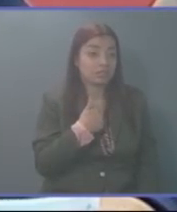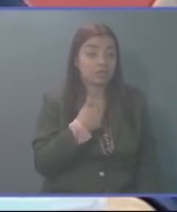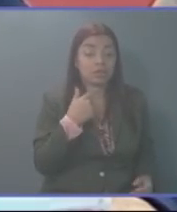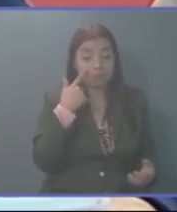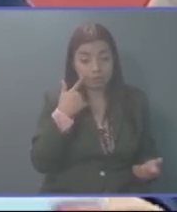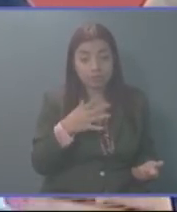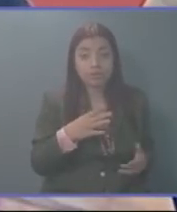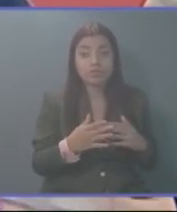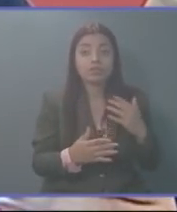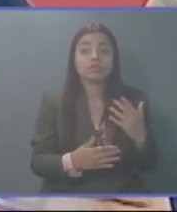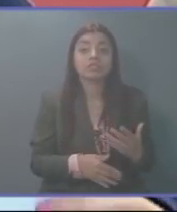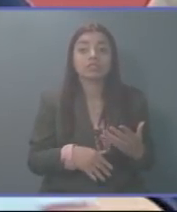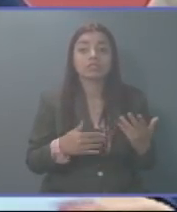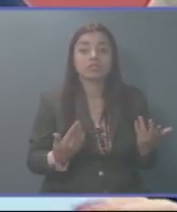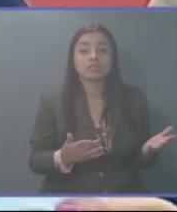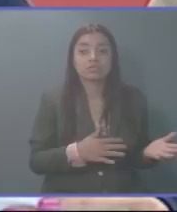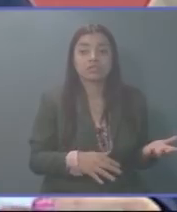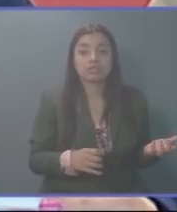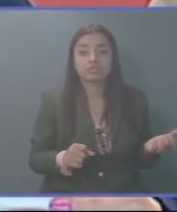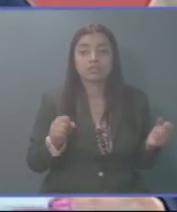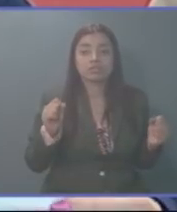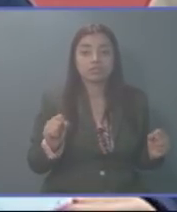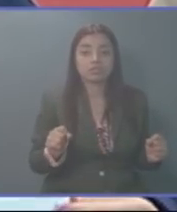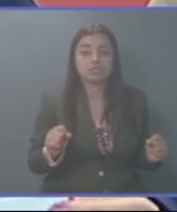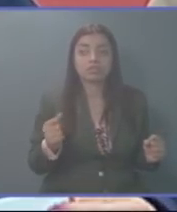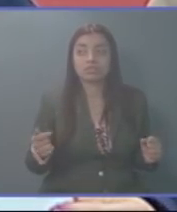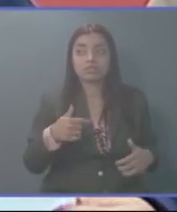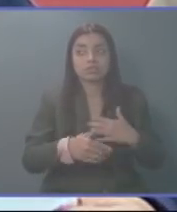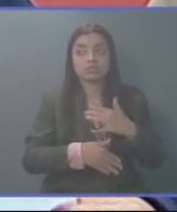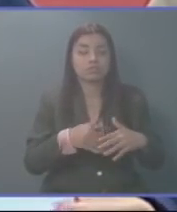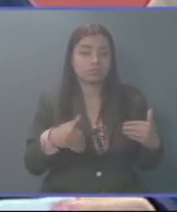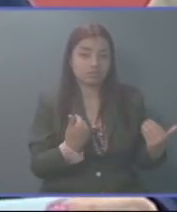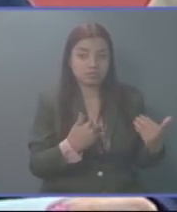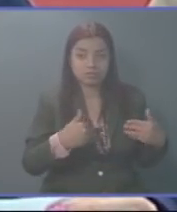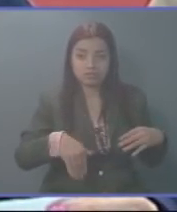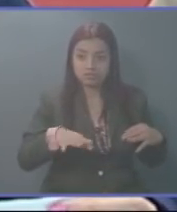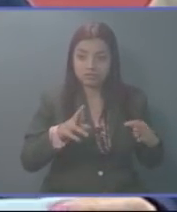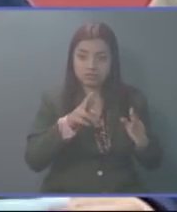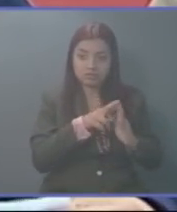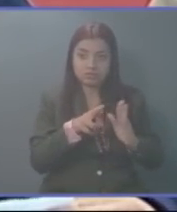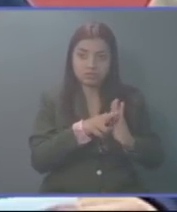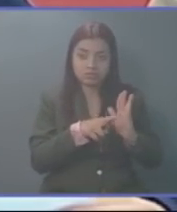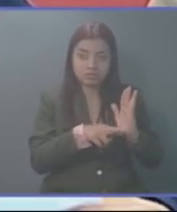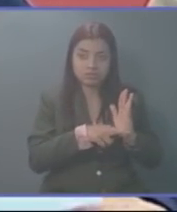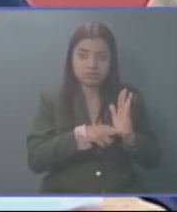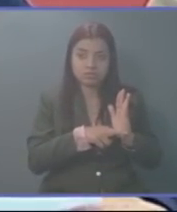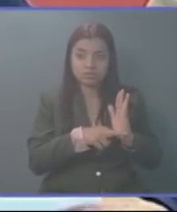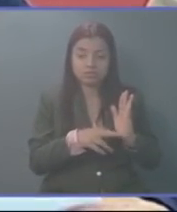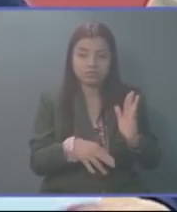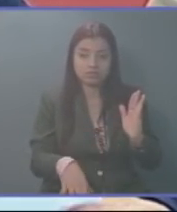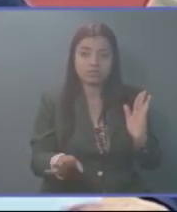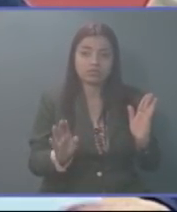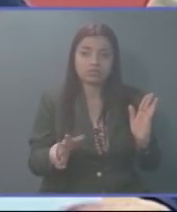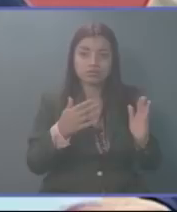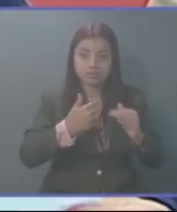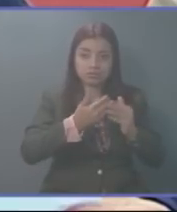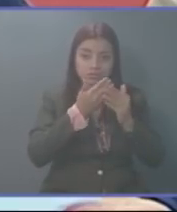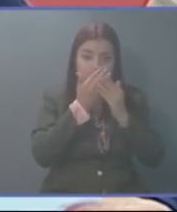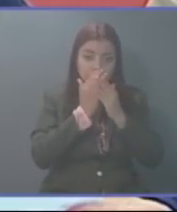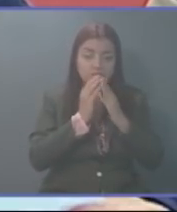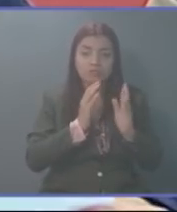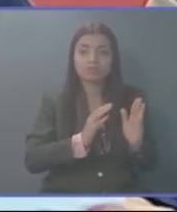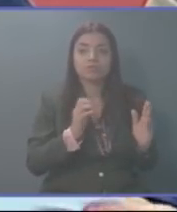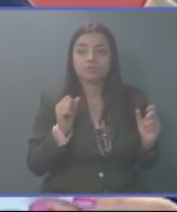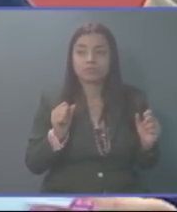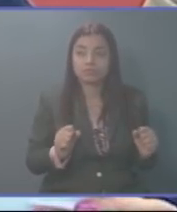hacerlo. Y las pruebas técnicas, tal como me lo manda el reglamento técnico salvadoreño para el agua,